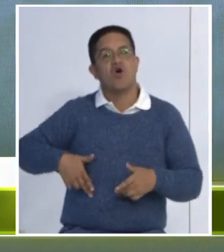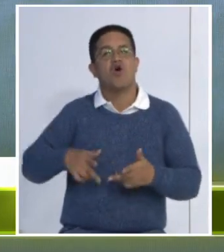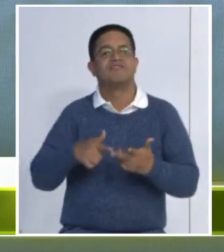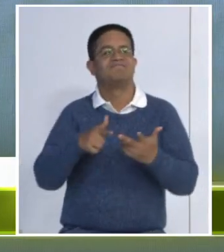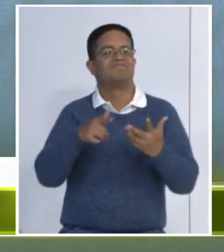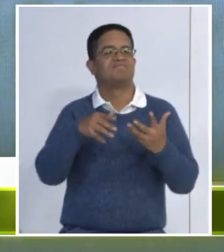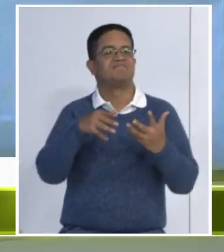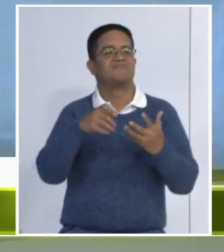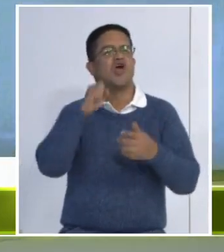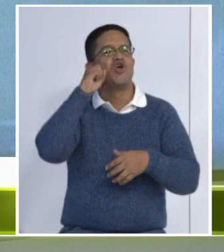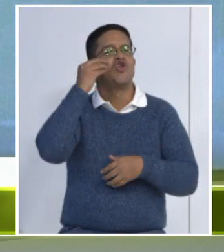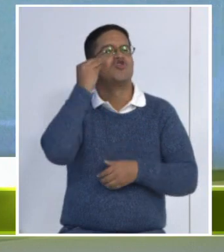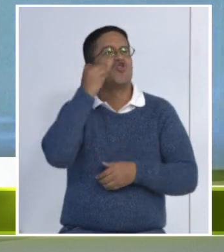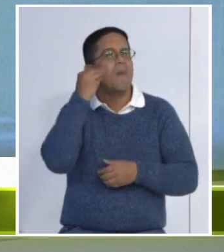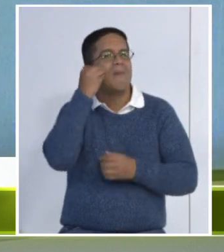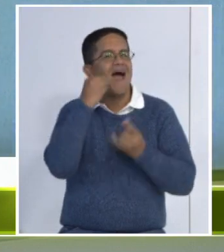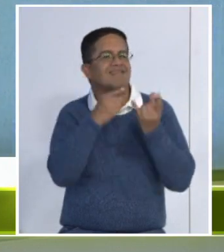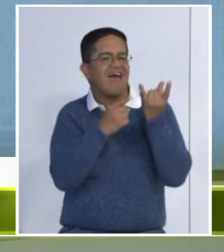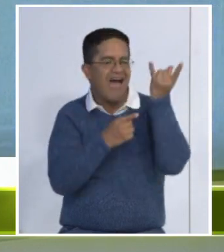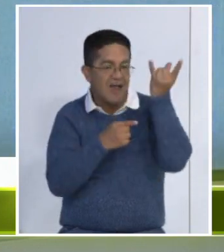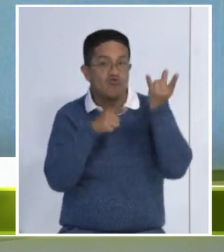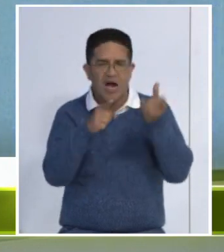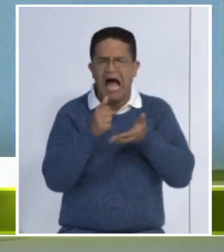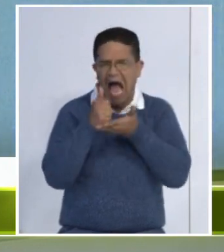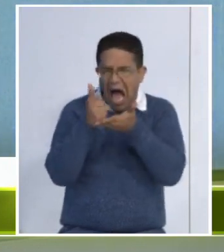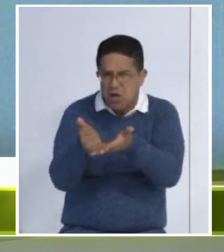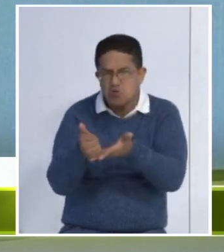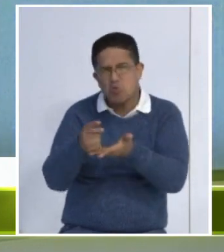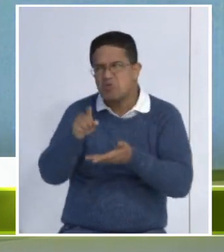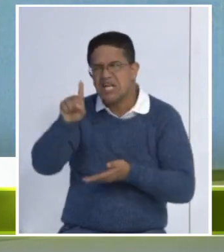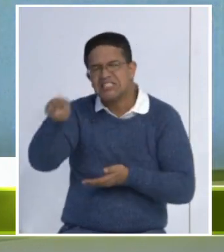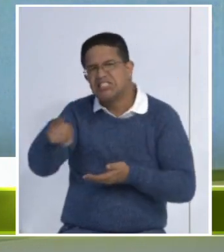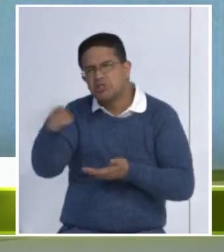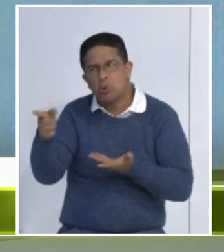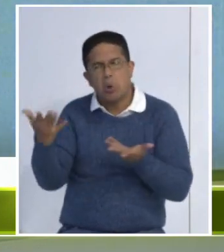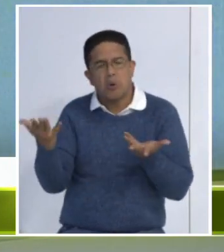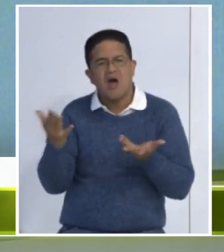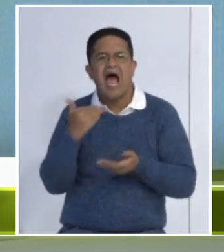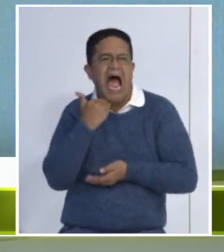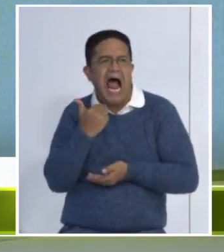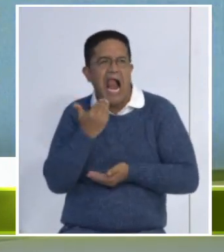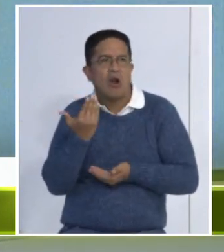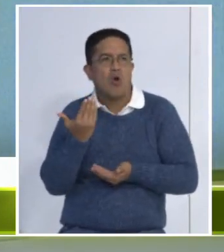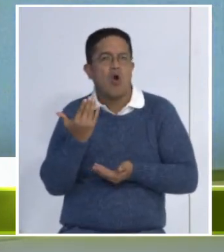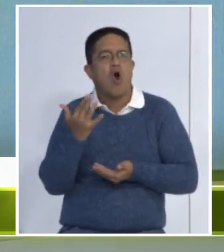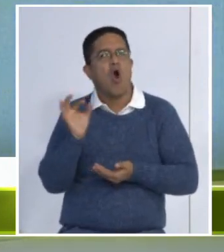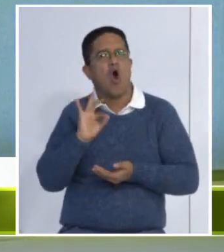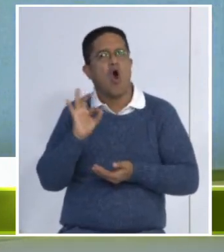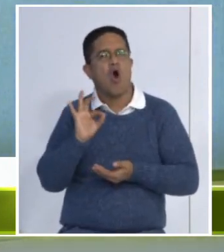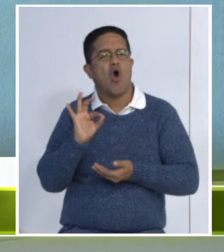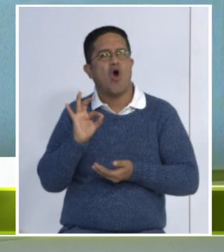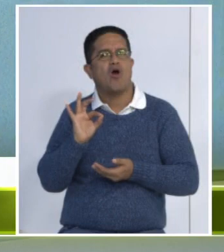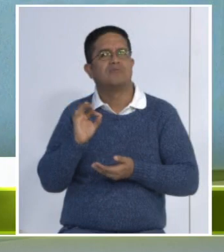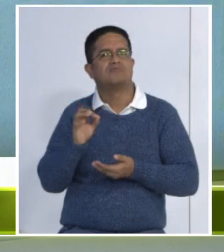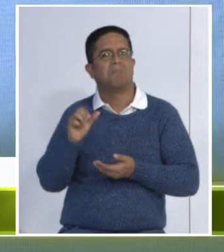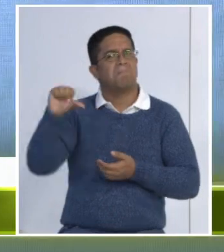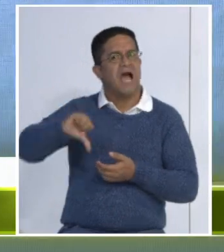de árbol. ¿Esto realmente contribuye o favorece, ayuda en algo o podría ser